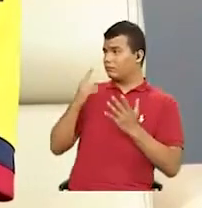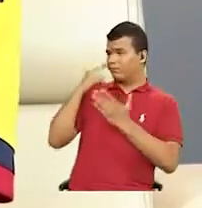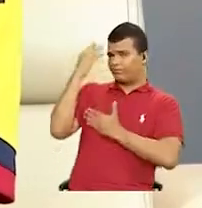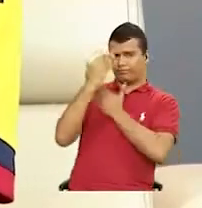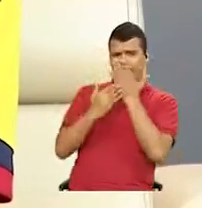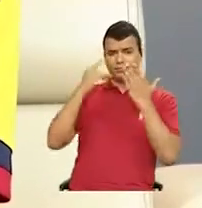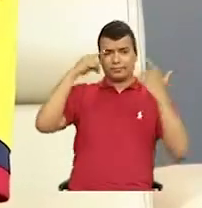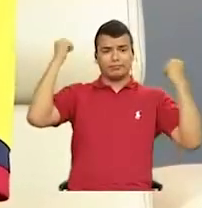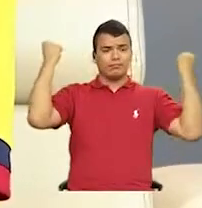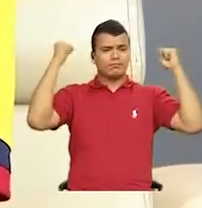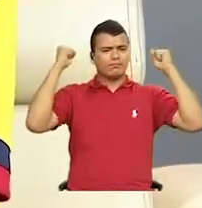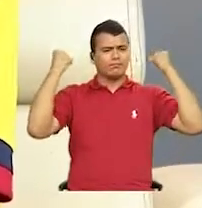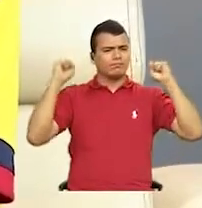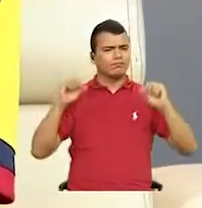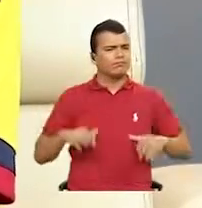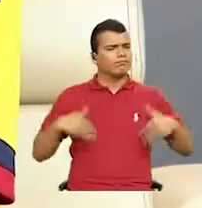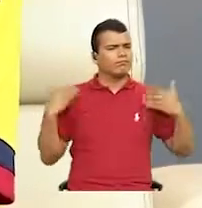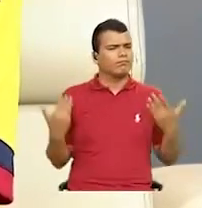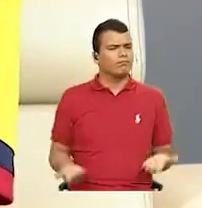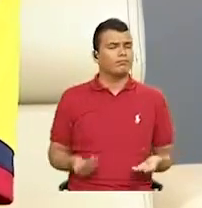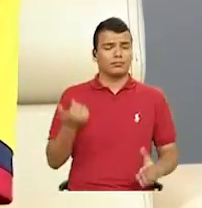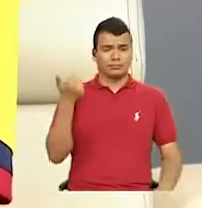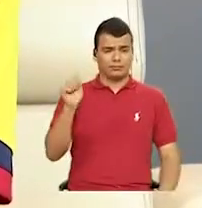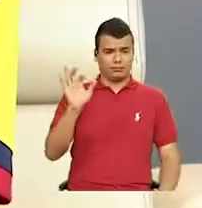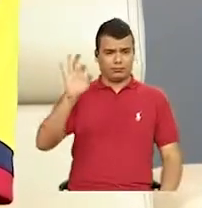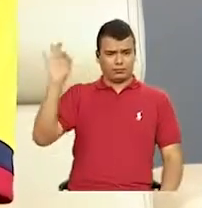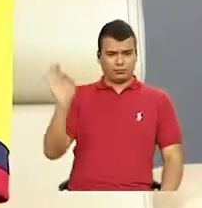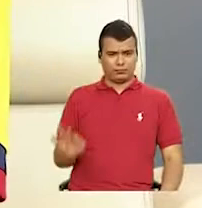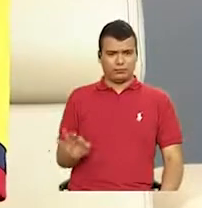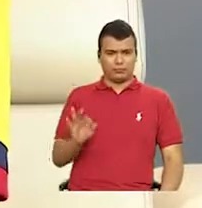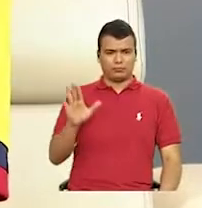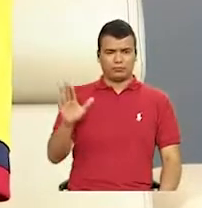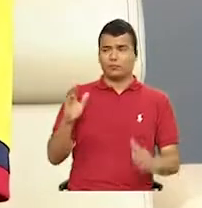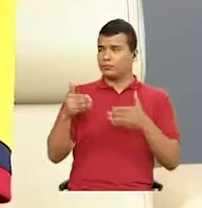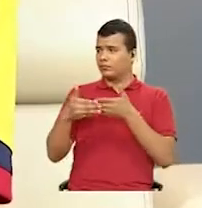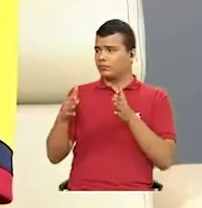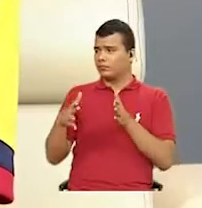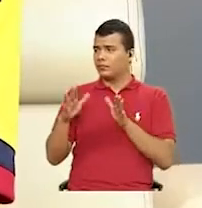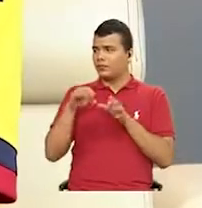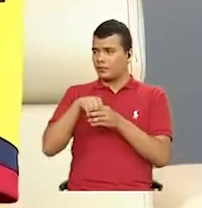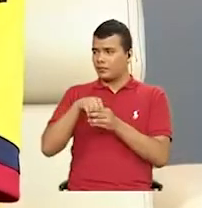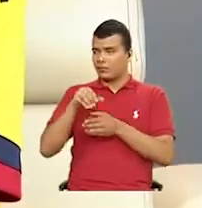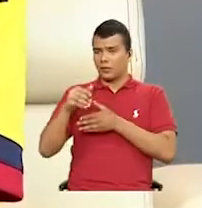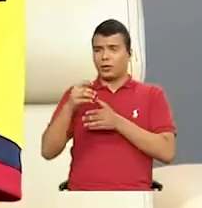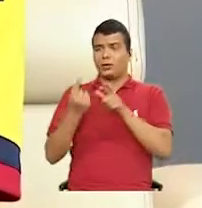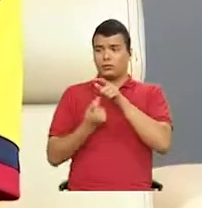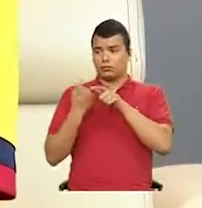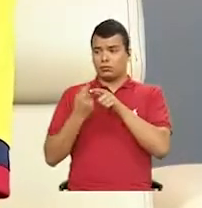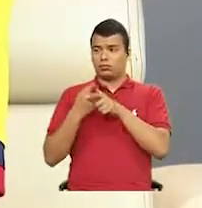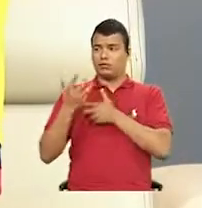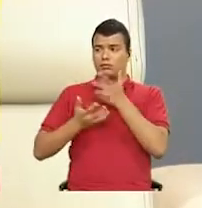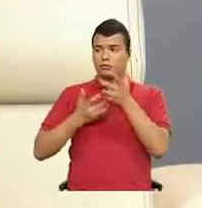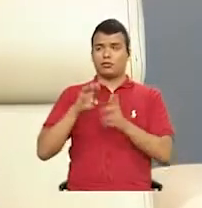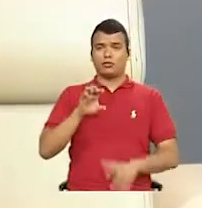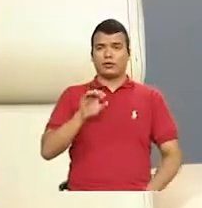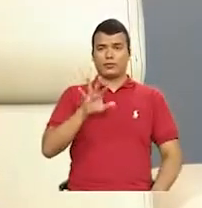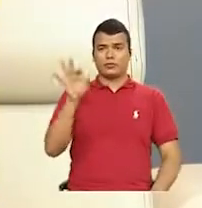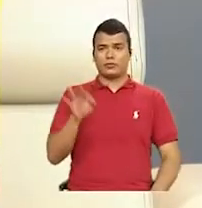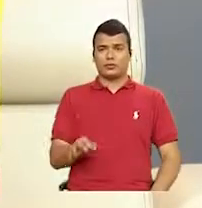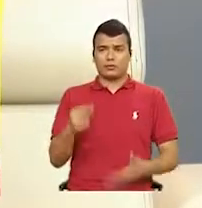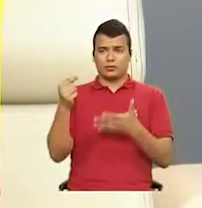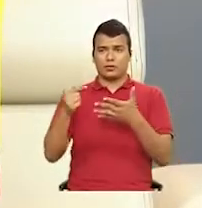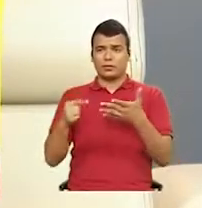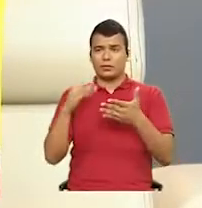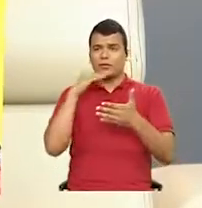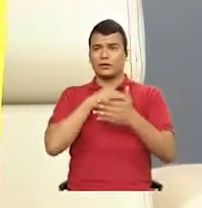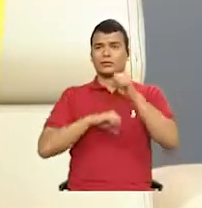nos preocupa, y es solamente el 10% en una cajita de un jugo de frutas es fruta y el 90% son productos